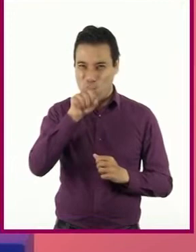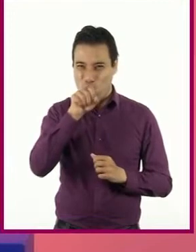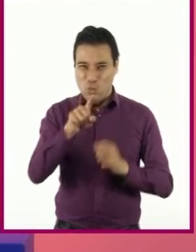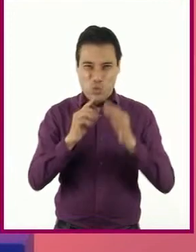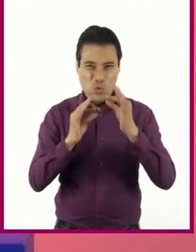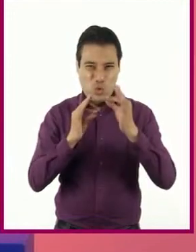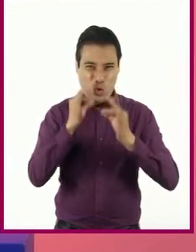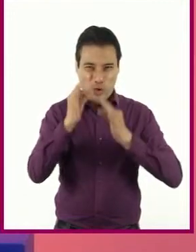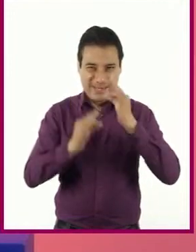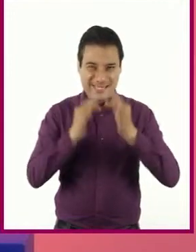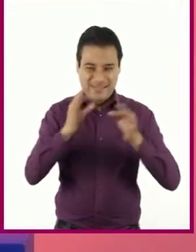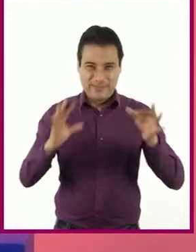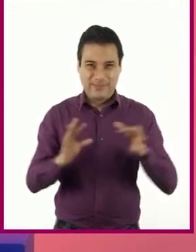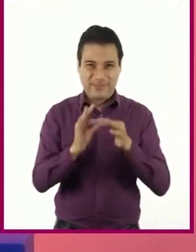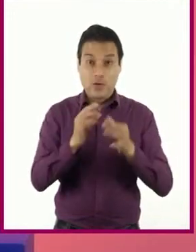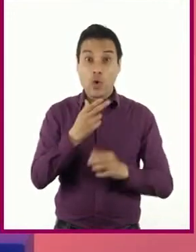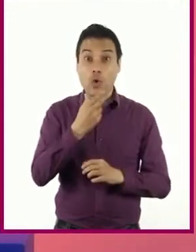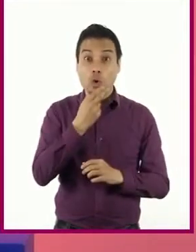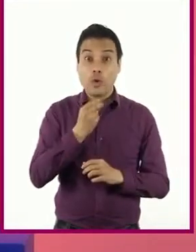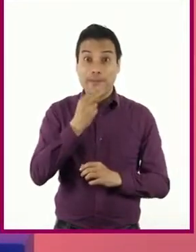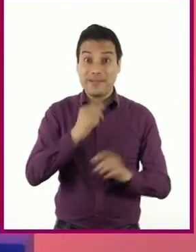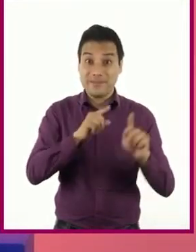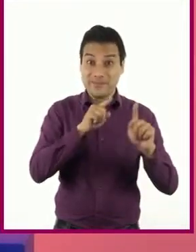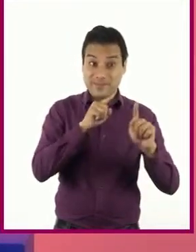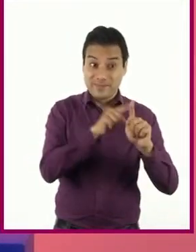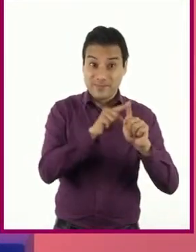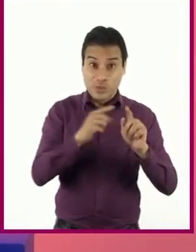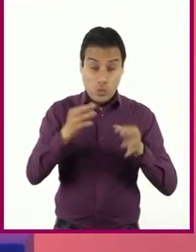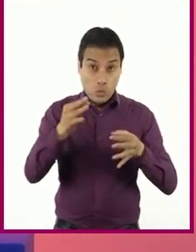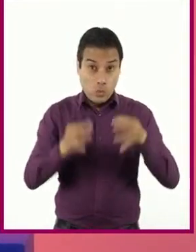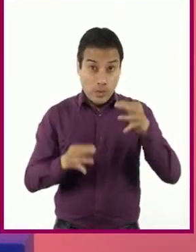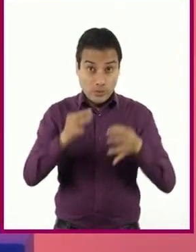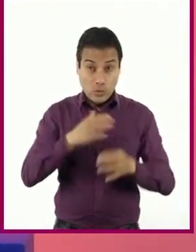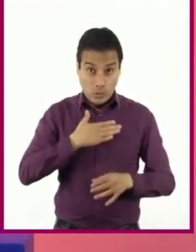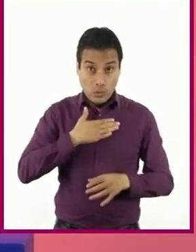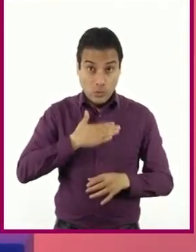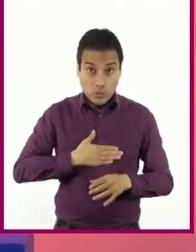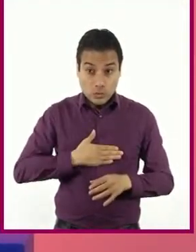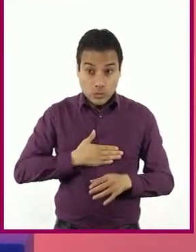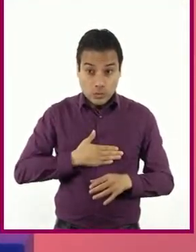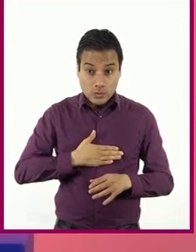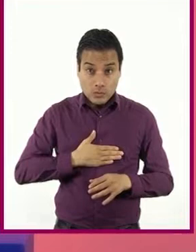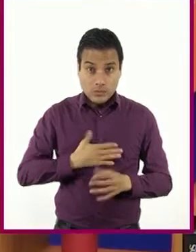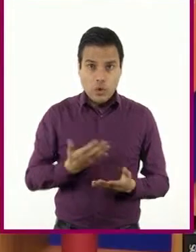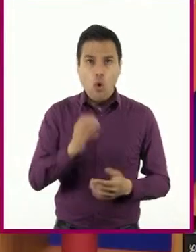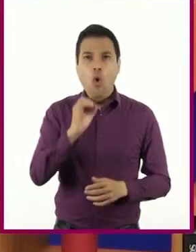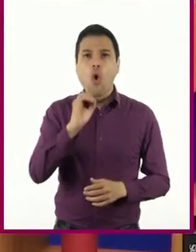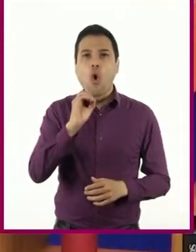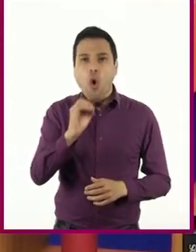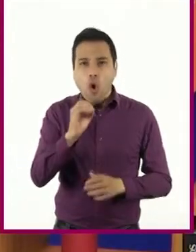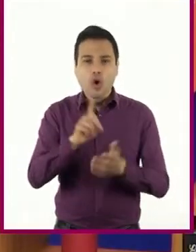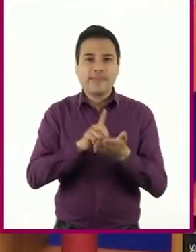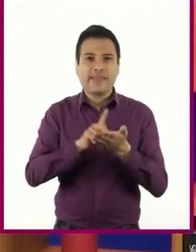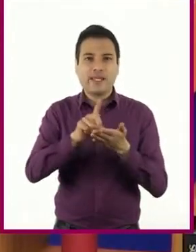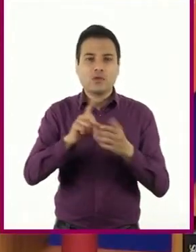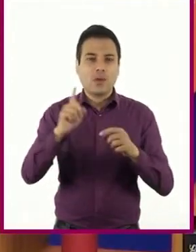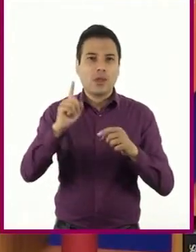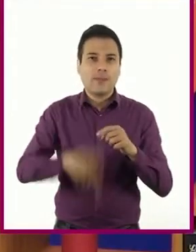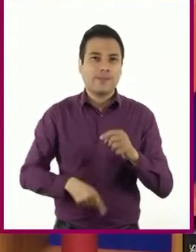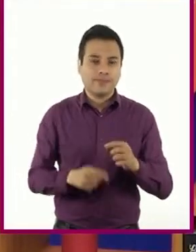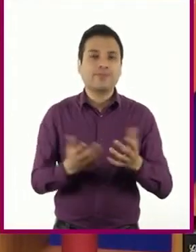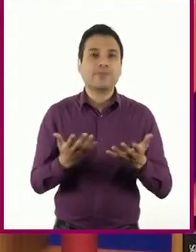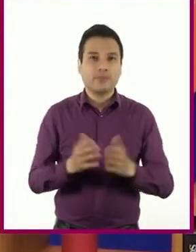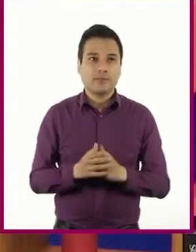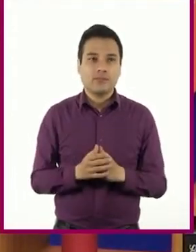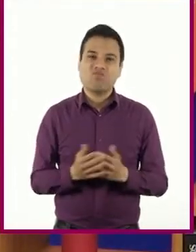inicio. ¿El señor tuvo acceso a un juicio justo? ¿O se le negó ese derecho por no hablar español?